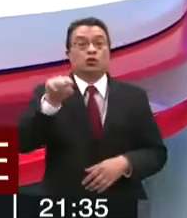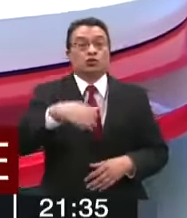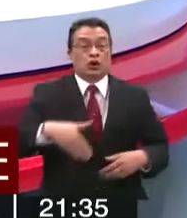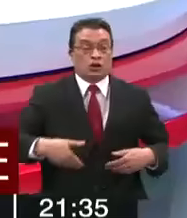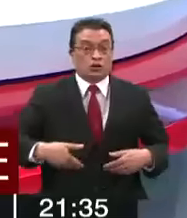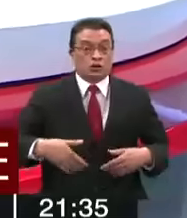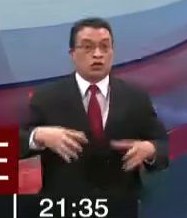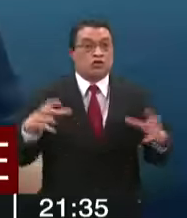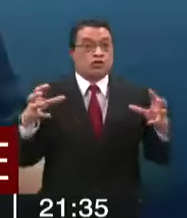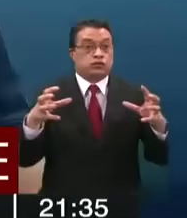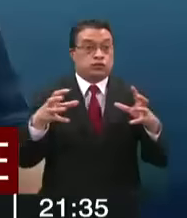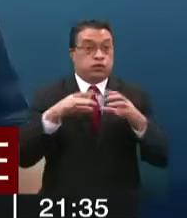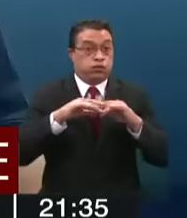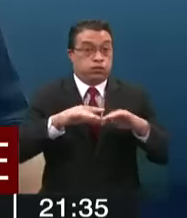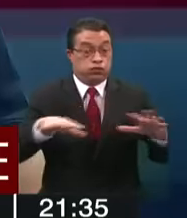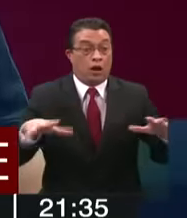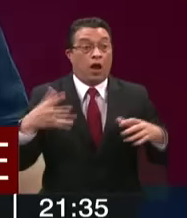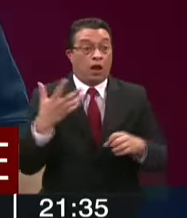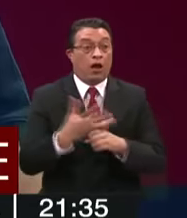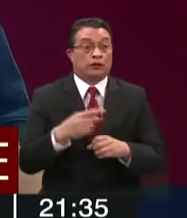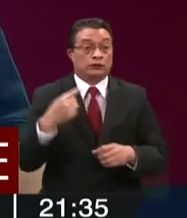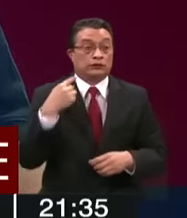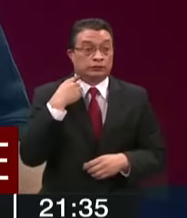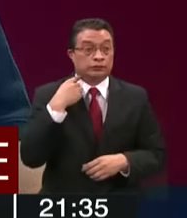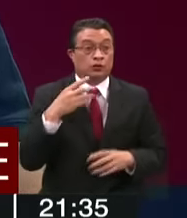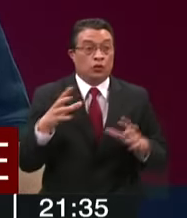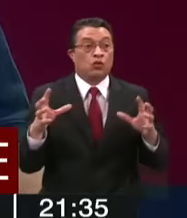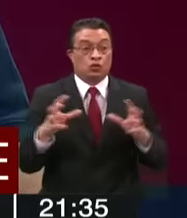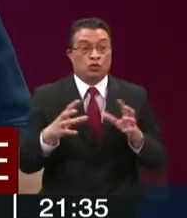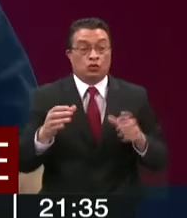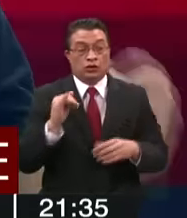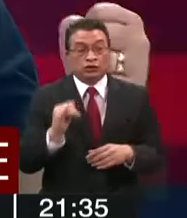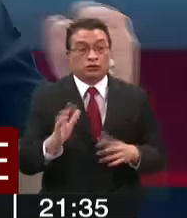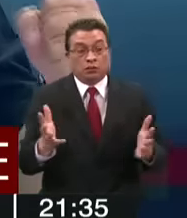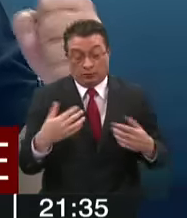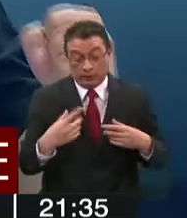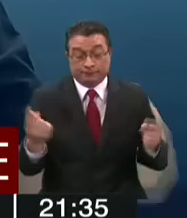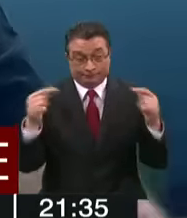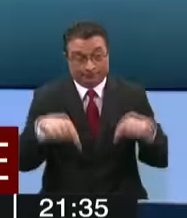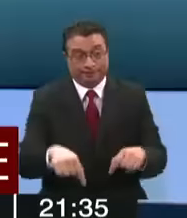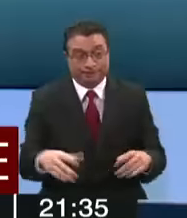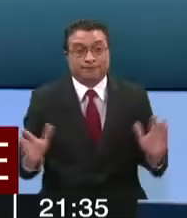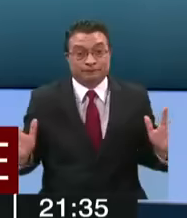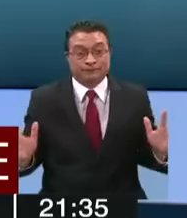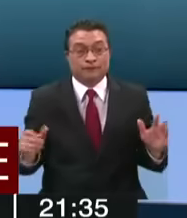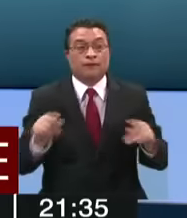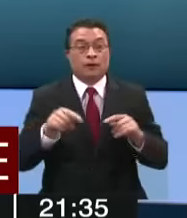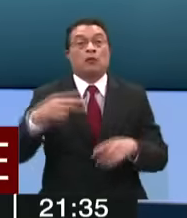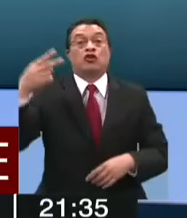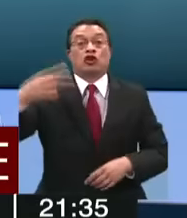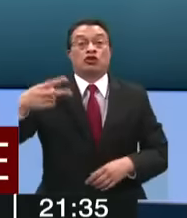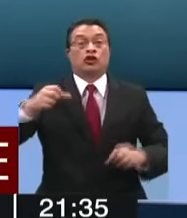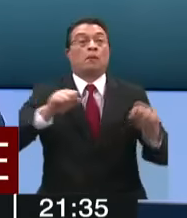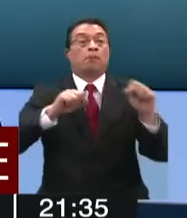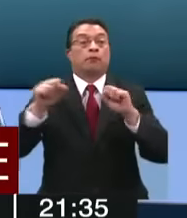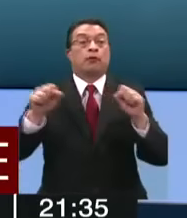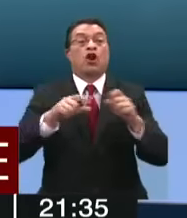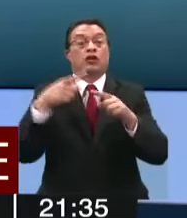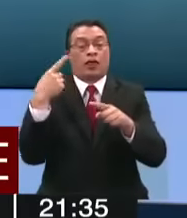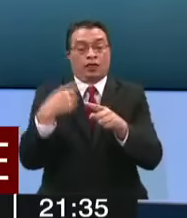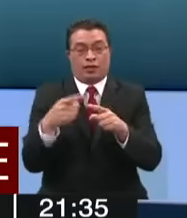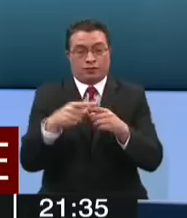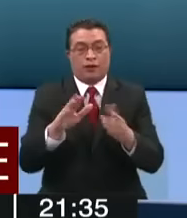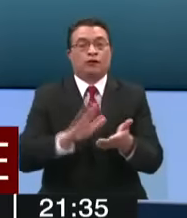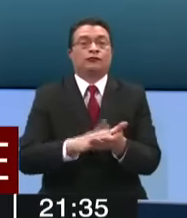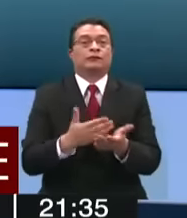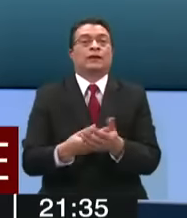Ah, sí. Brutal. Lo tuvo afectado durante el fin de semana. Tremendo. Pero bueno, aquí estamos. Pero de todas maneras hay harta noticia política y sí, eso claro. Usted lo recupera, eso lo